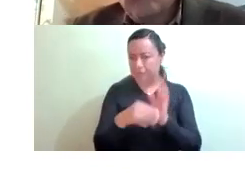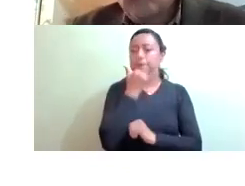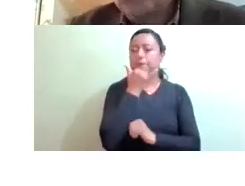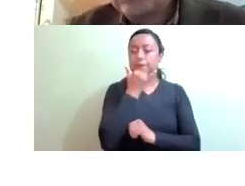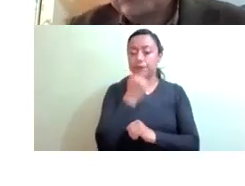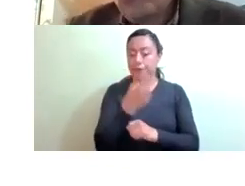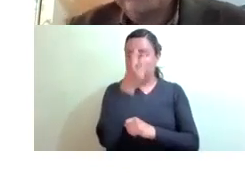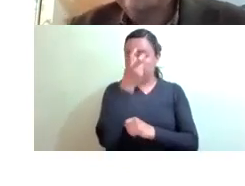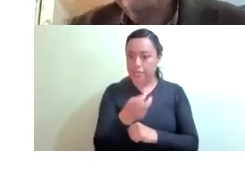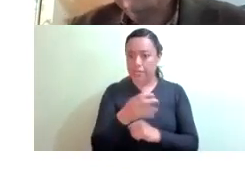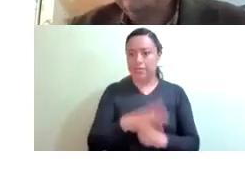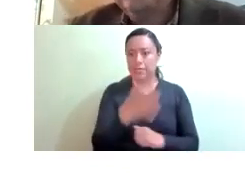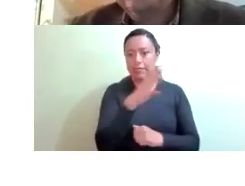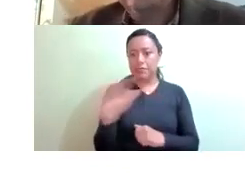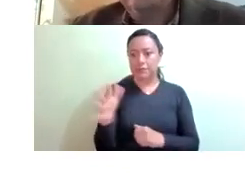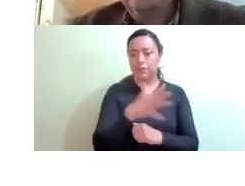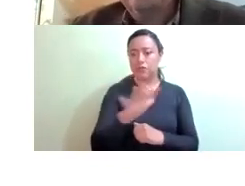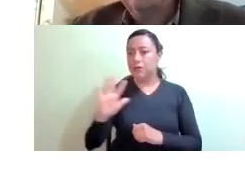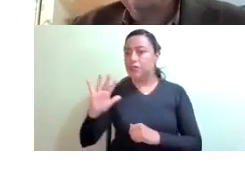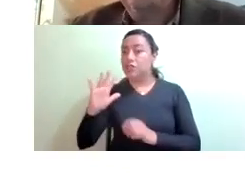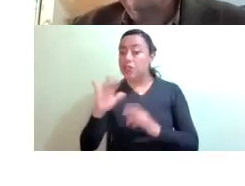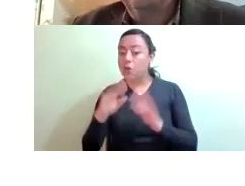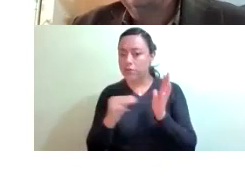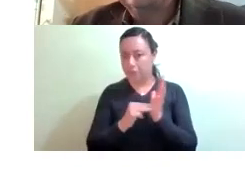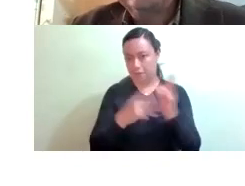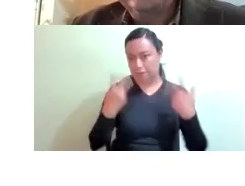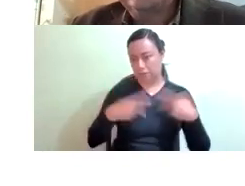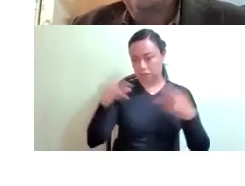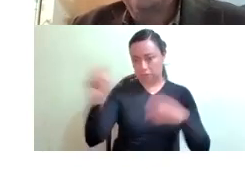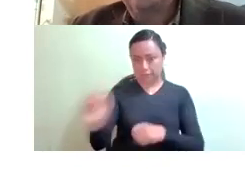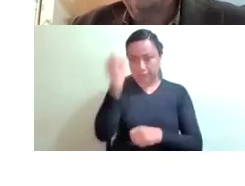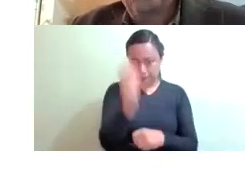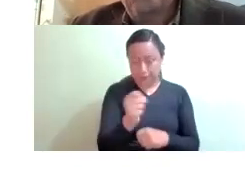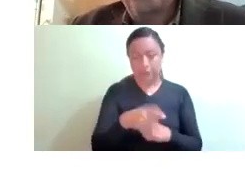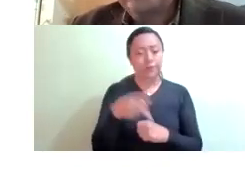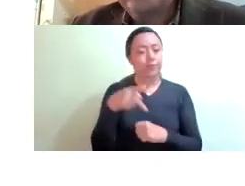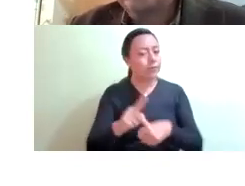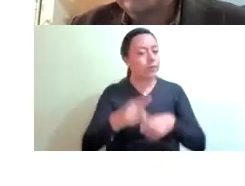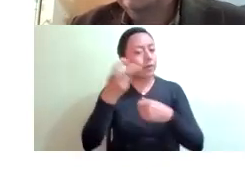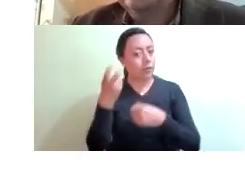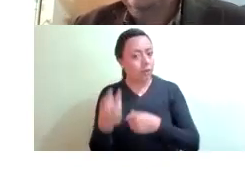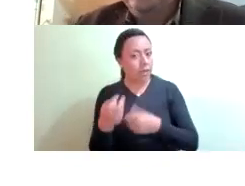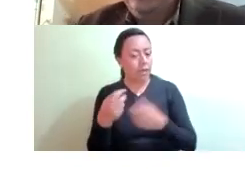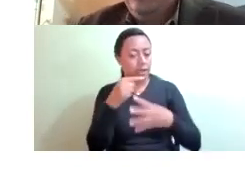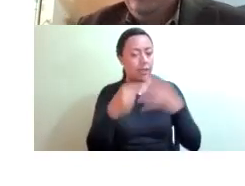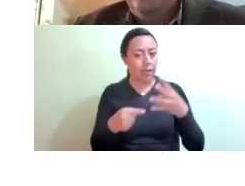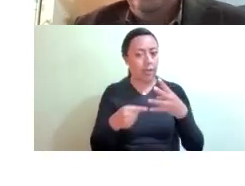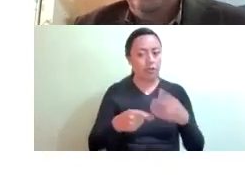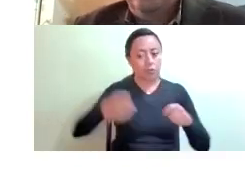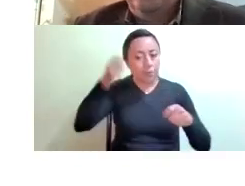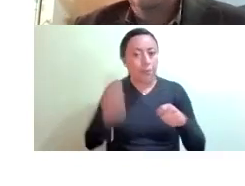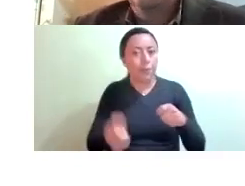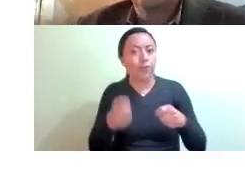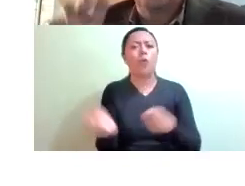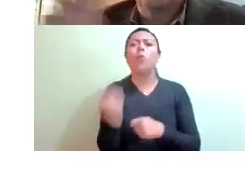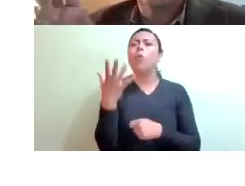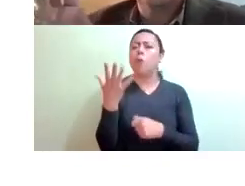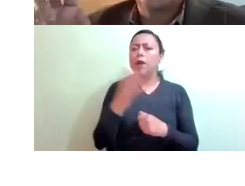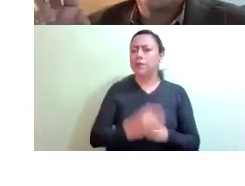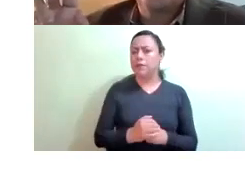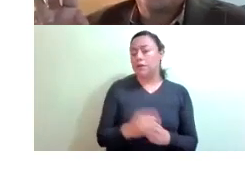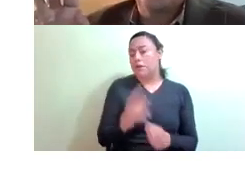son como 50,000 con detenido, pero si de eso, ¿cuánto logra sentencia? Nosotros